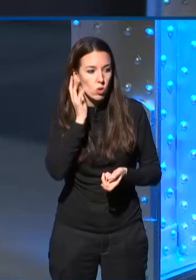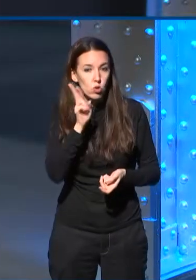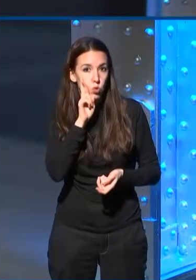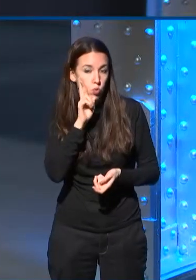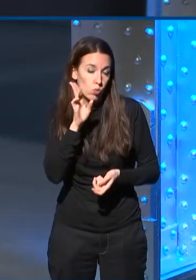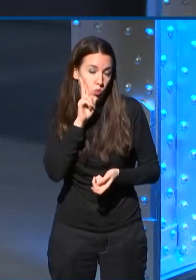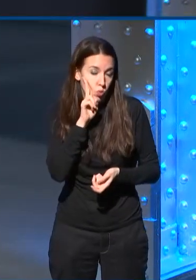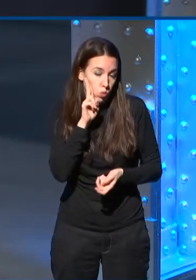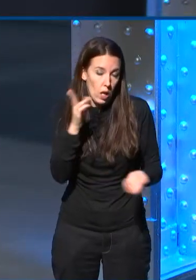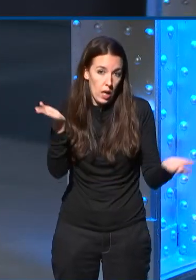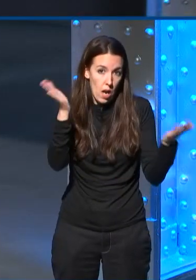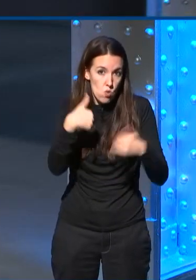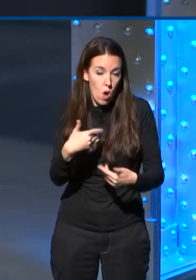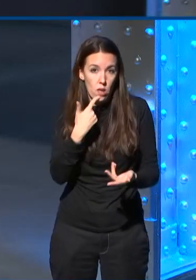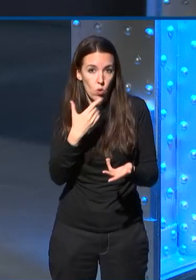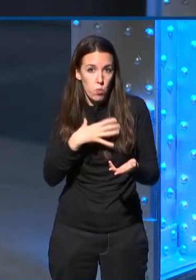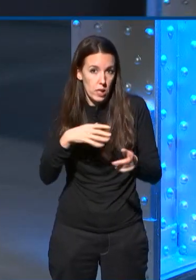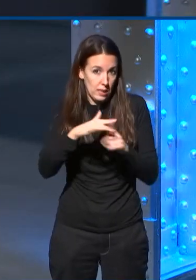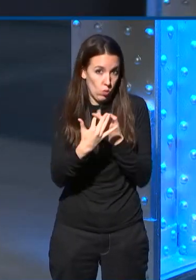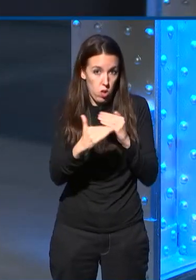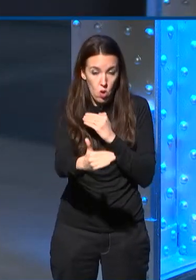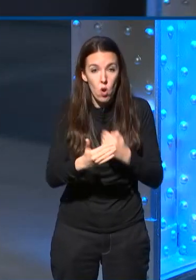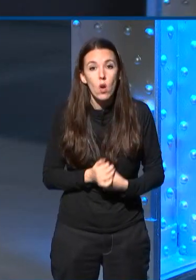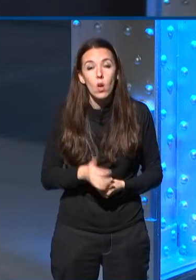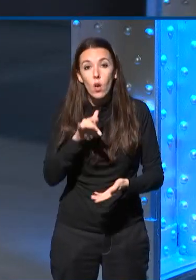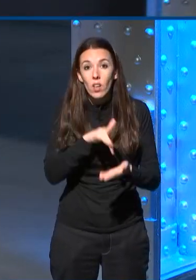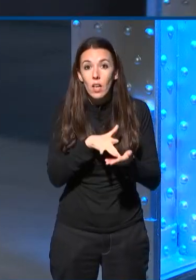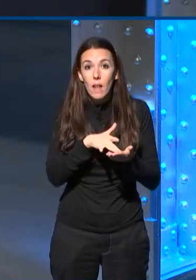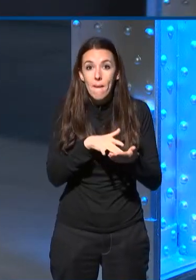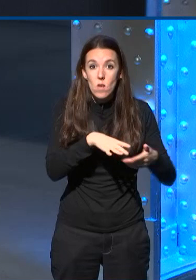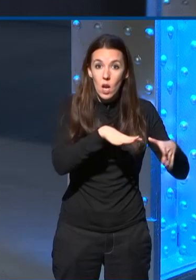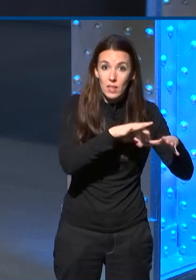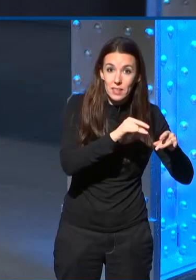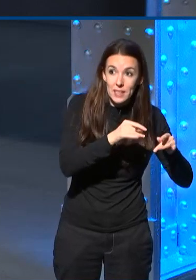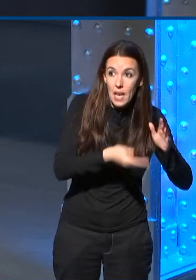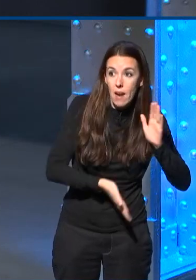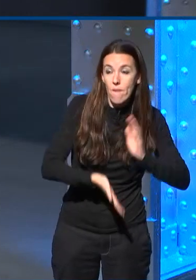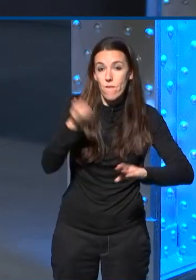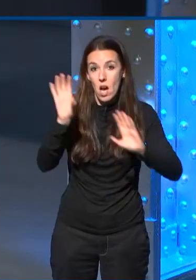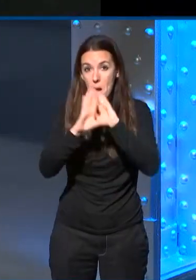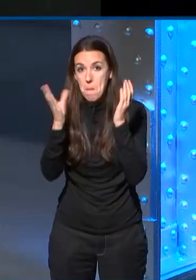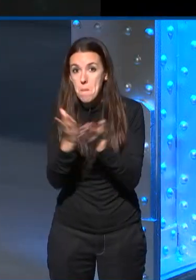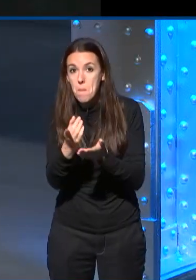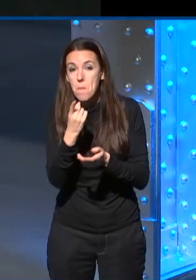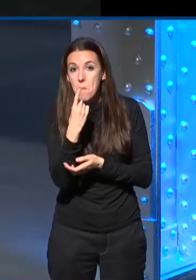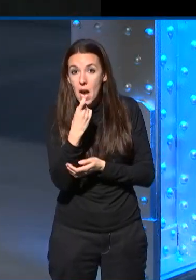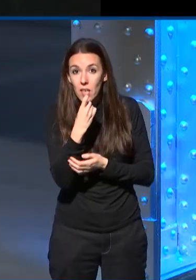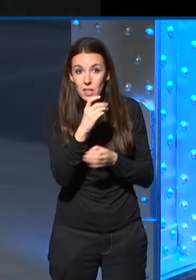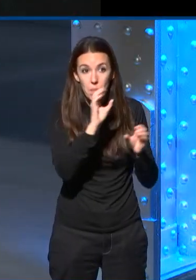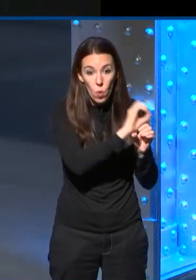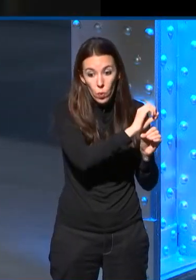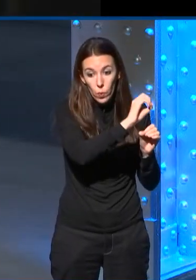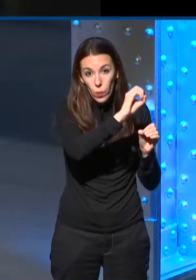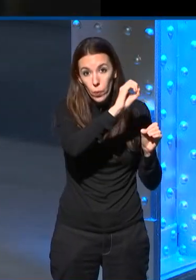estar en una situación más estable. Cuando se viaja de la Tierra, el planeta azul, a Marte, pues en esas órbitas de transferencia,